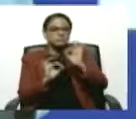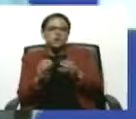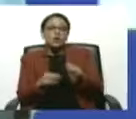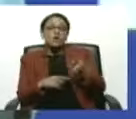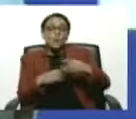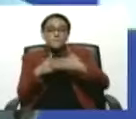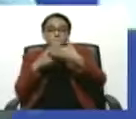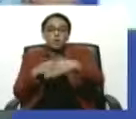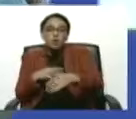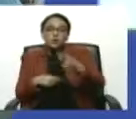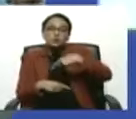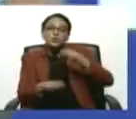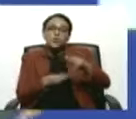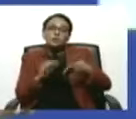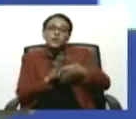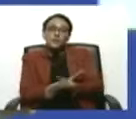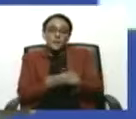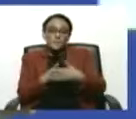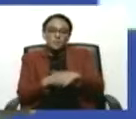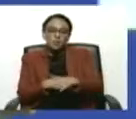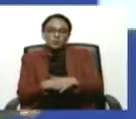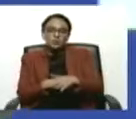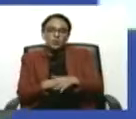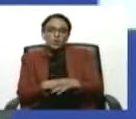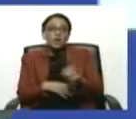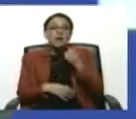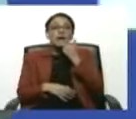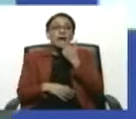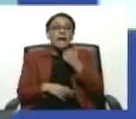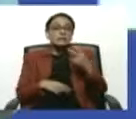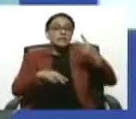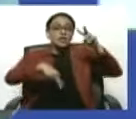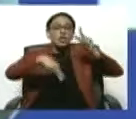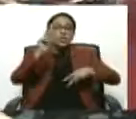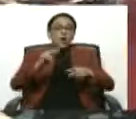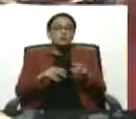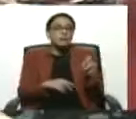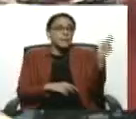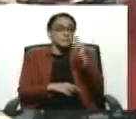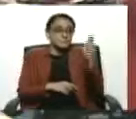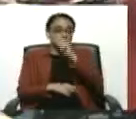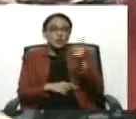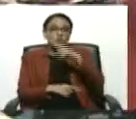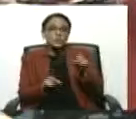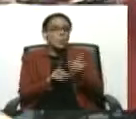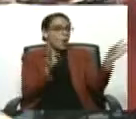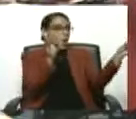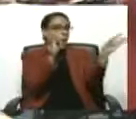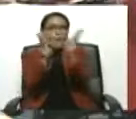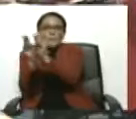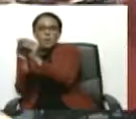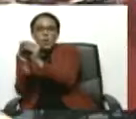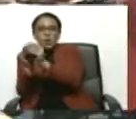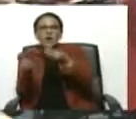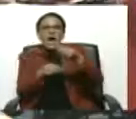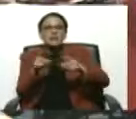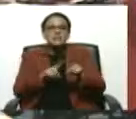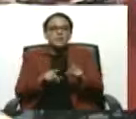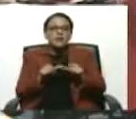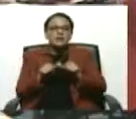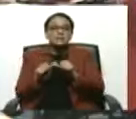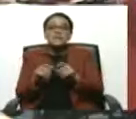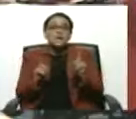estamos a días de decir que ya seremos 12 trimestres consecutivos de crecimiento. 12 trimestres consecutivos